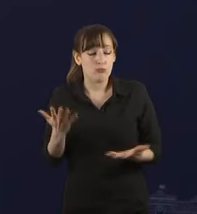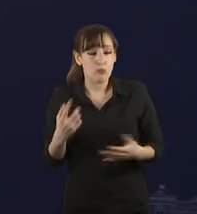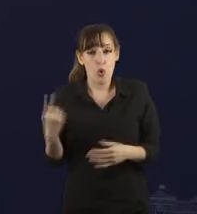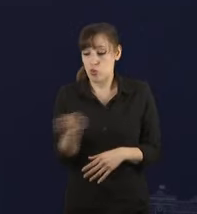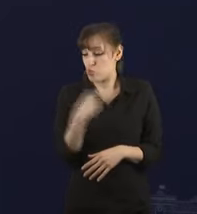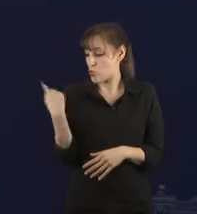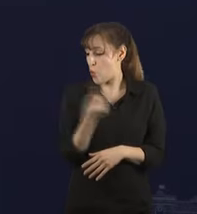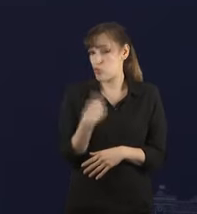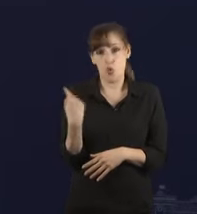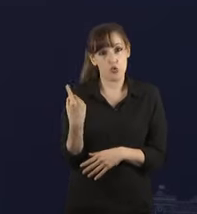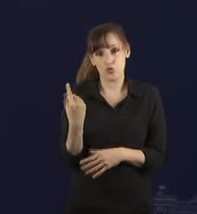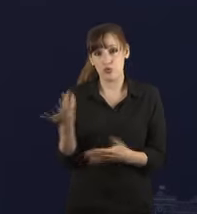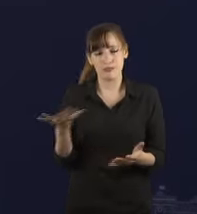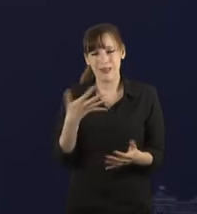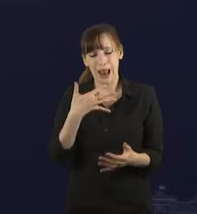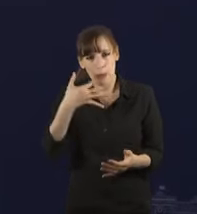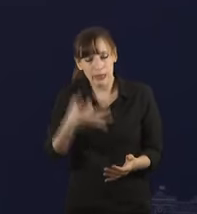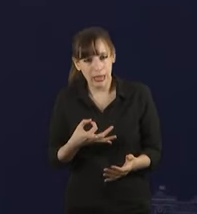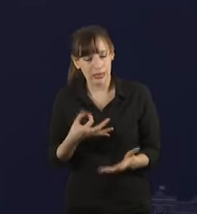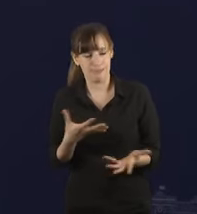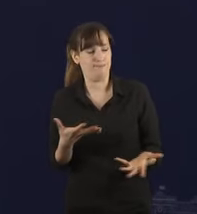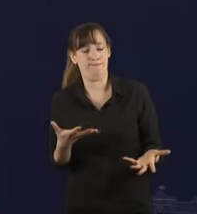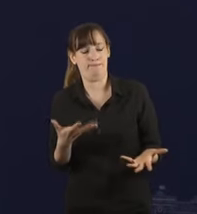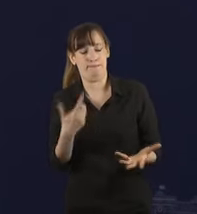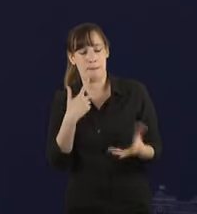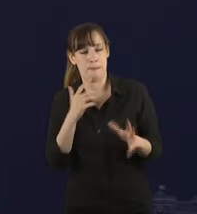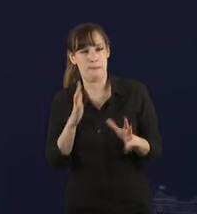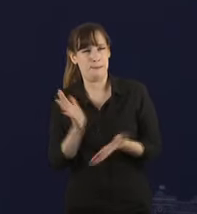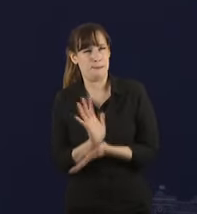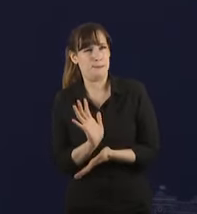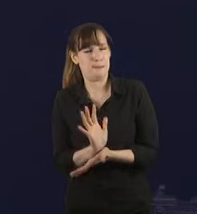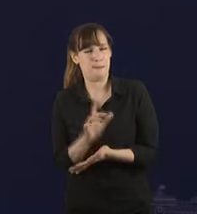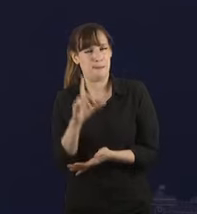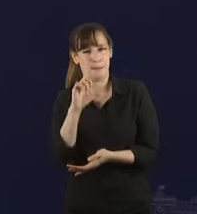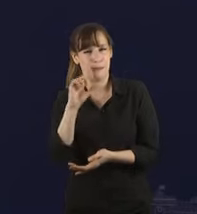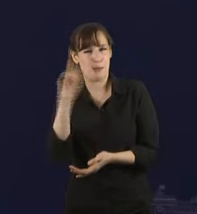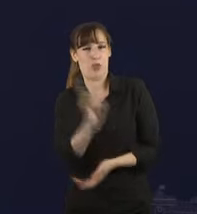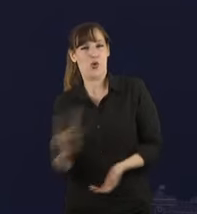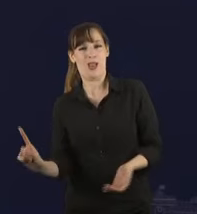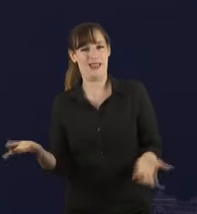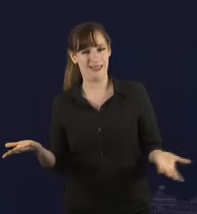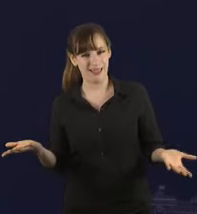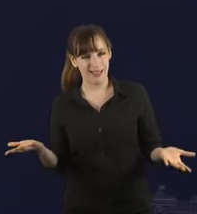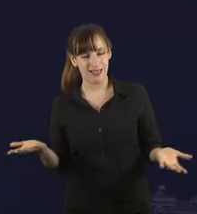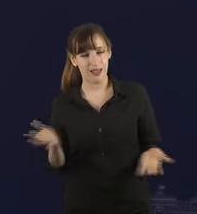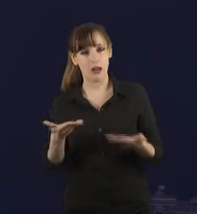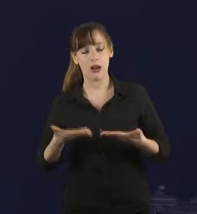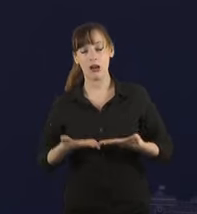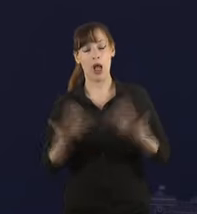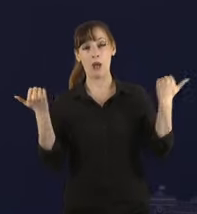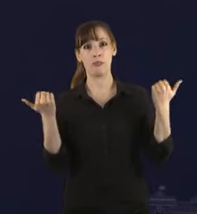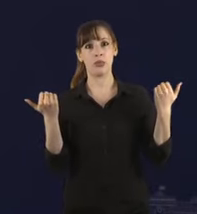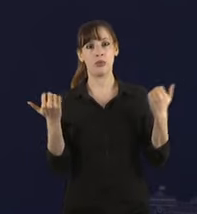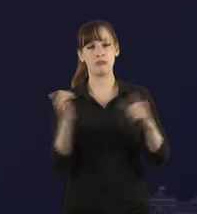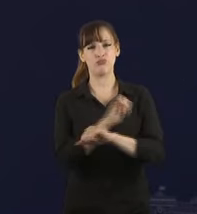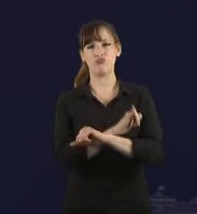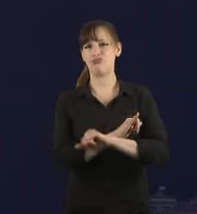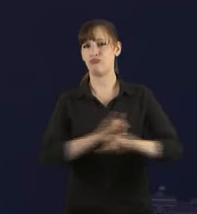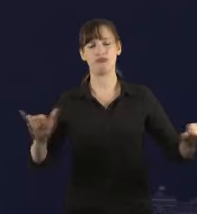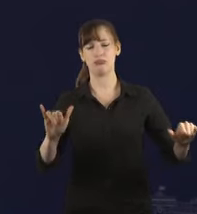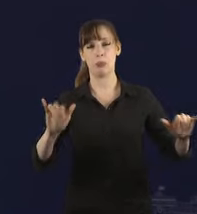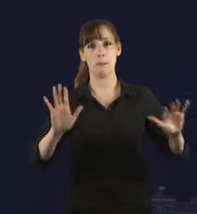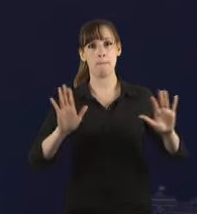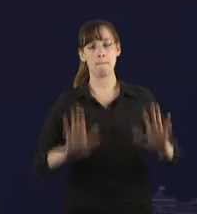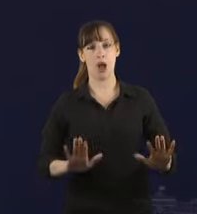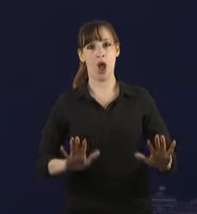seguimos extrañados por la velocidad que han tomado en anunciar un paro récord en la